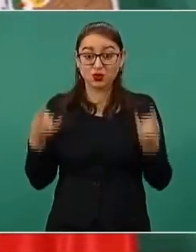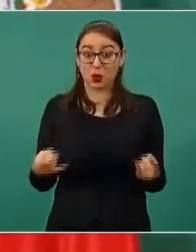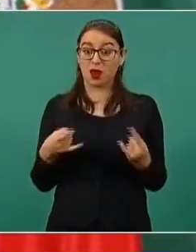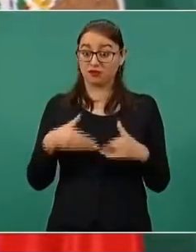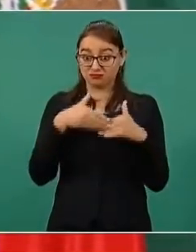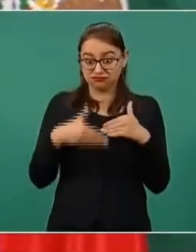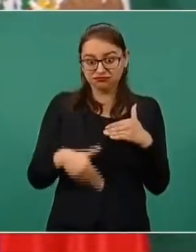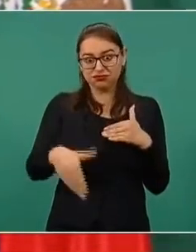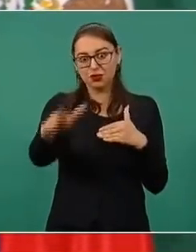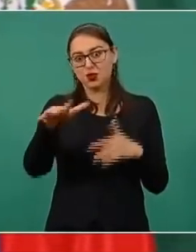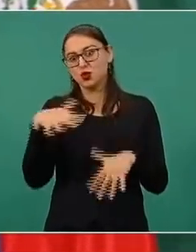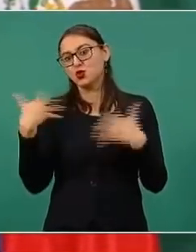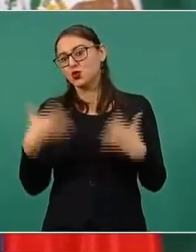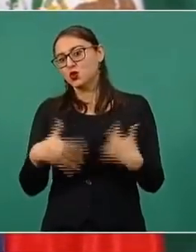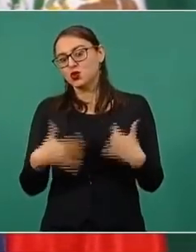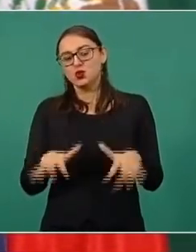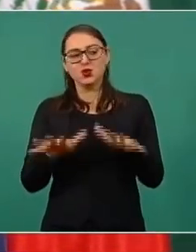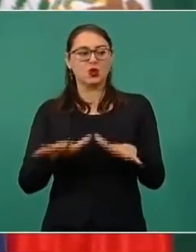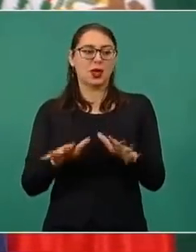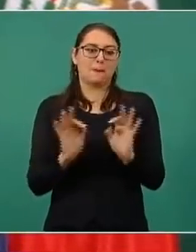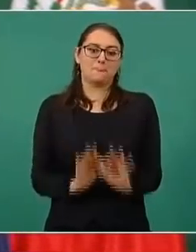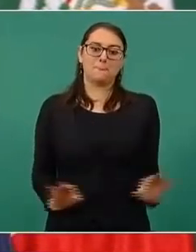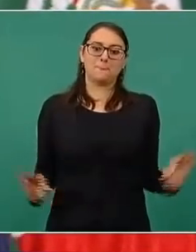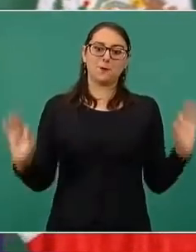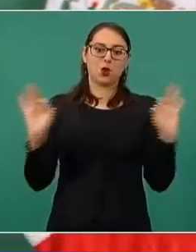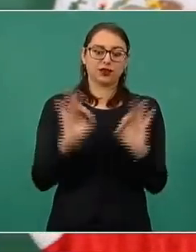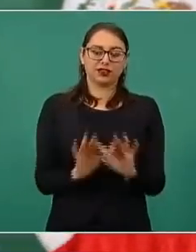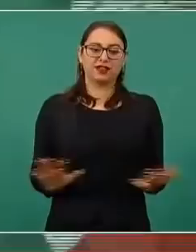cambios que son